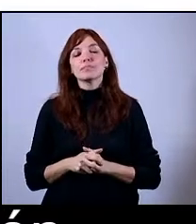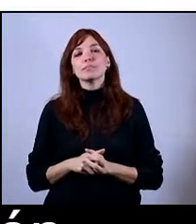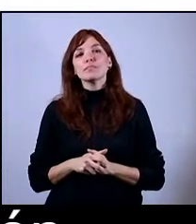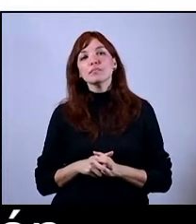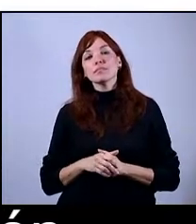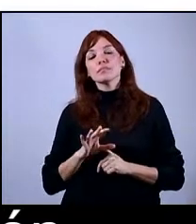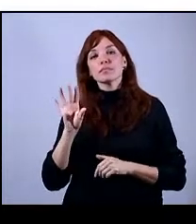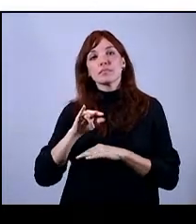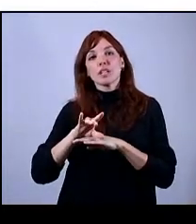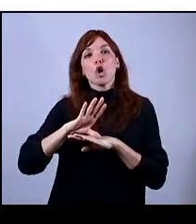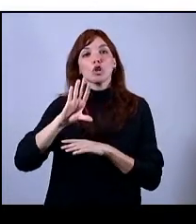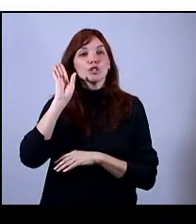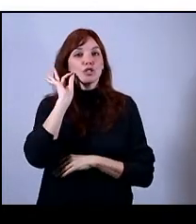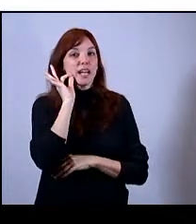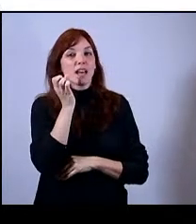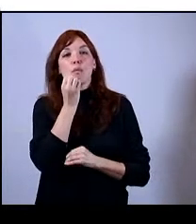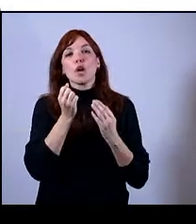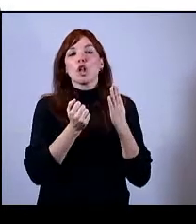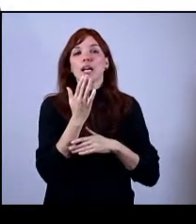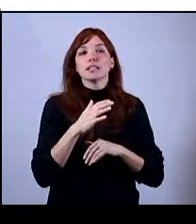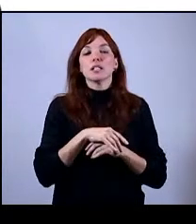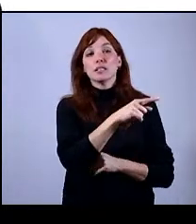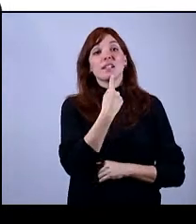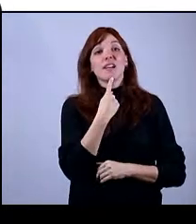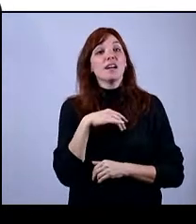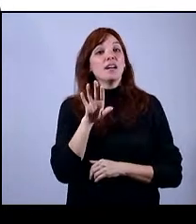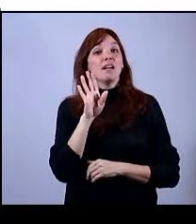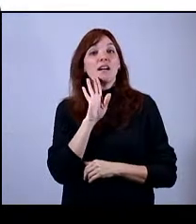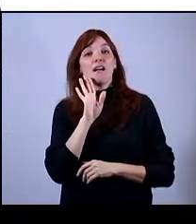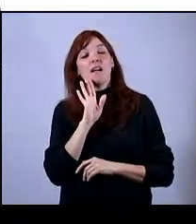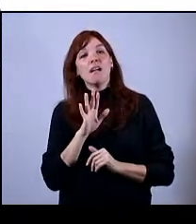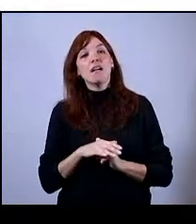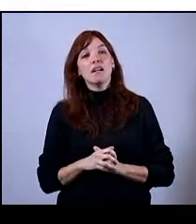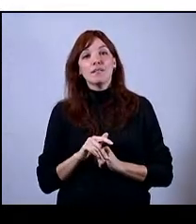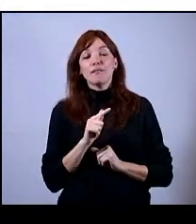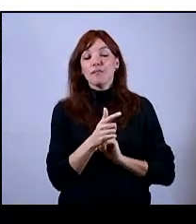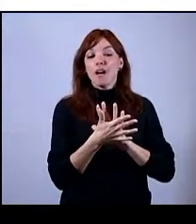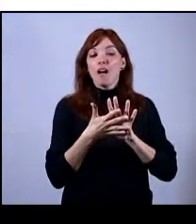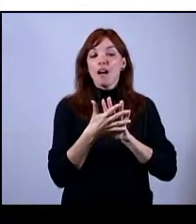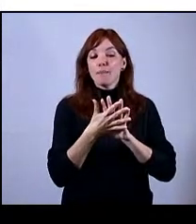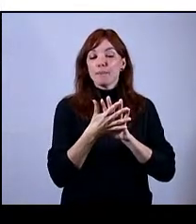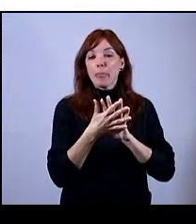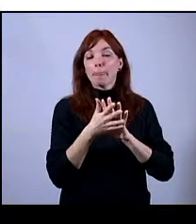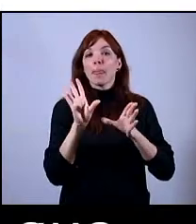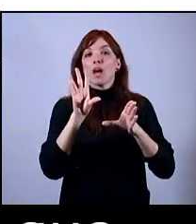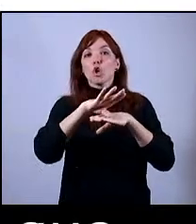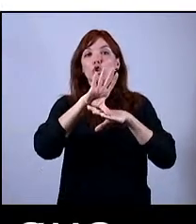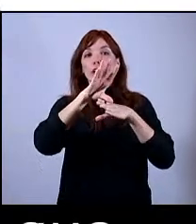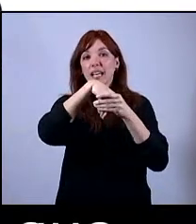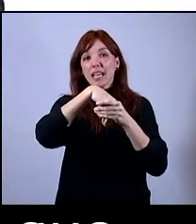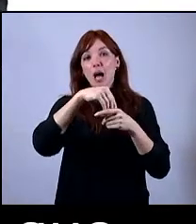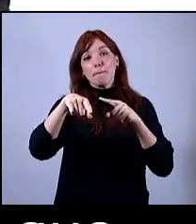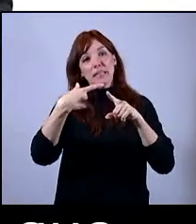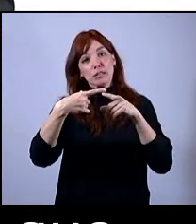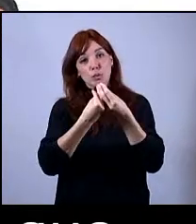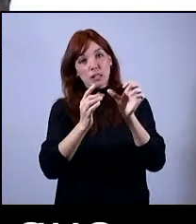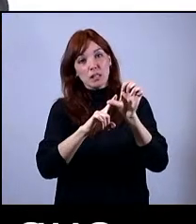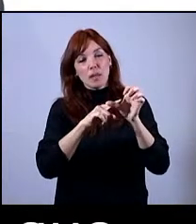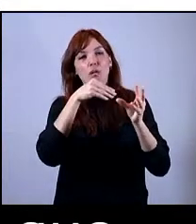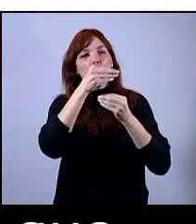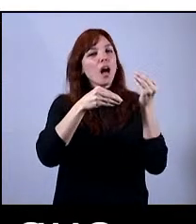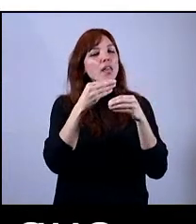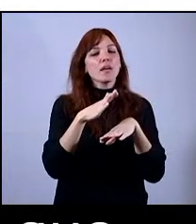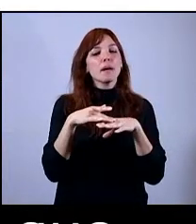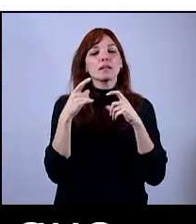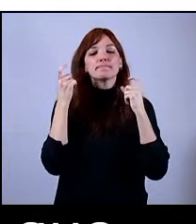Sí, consejera, buenos días. Ha comentado que en lo que está realizando su consejería y la Junta para pues intentar